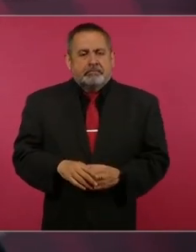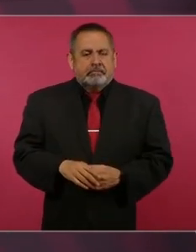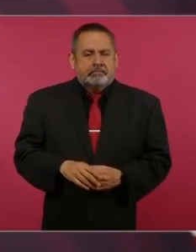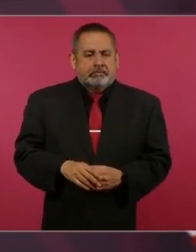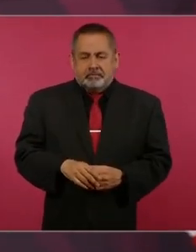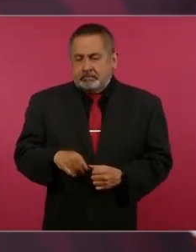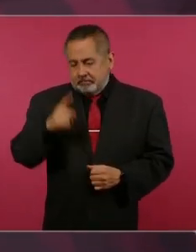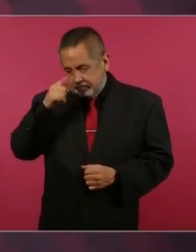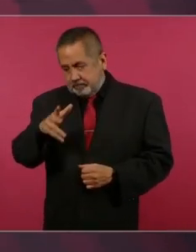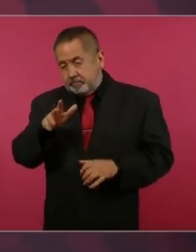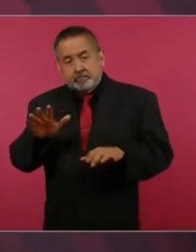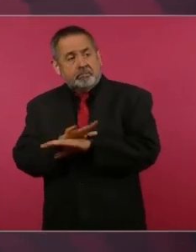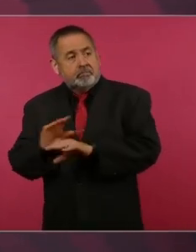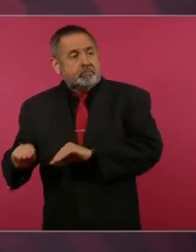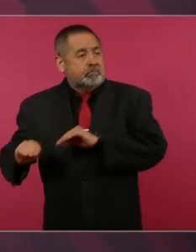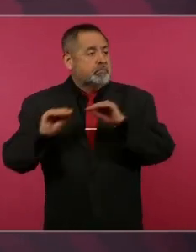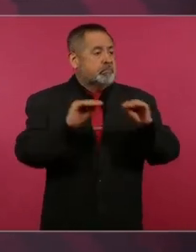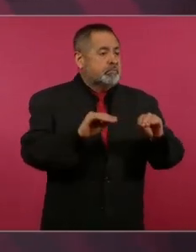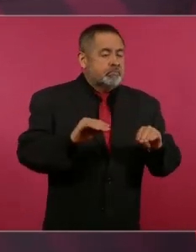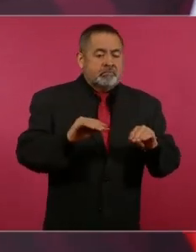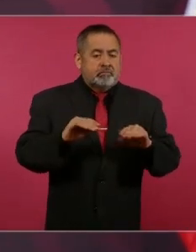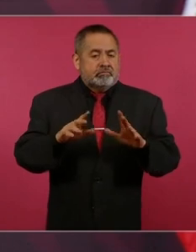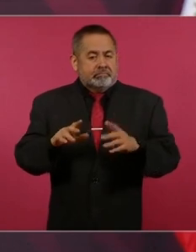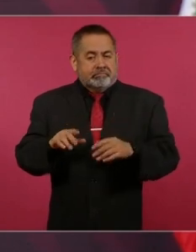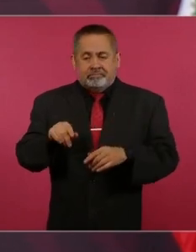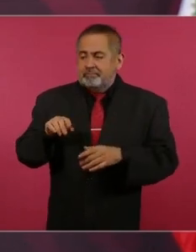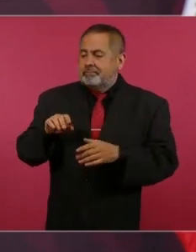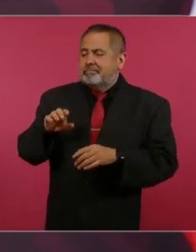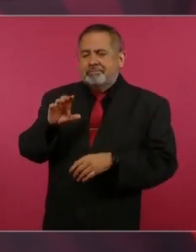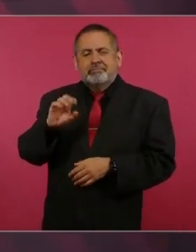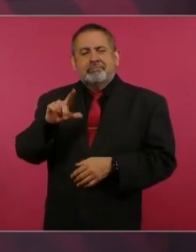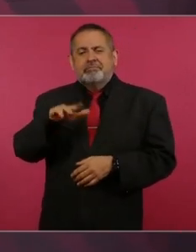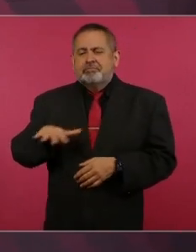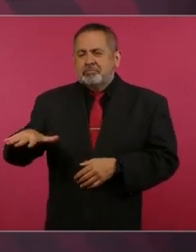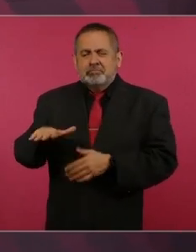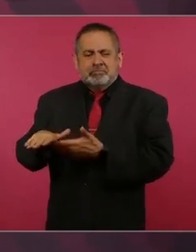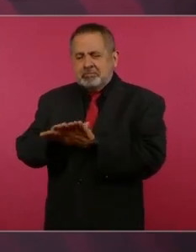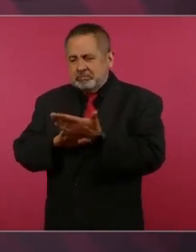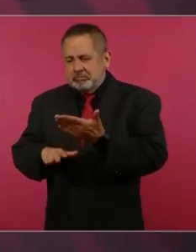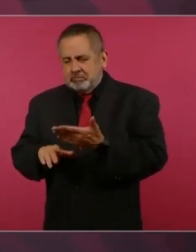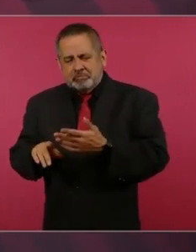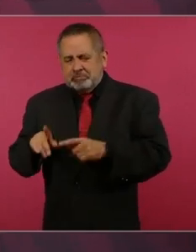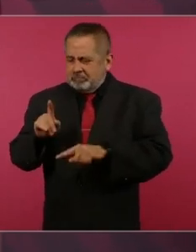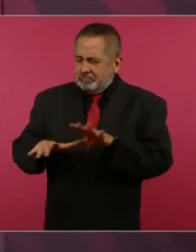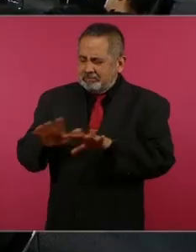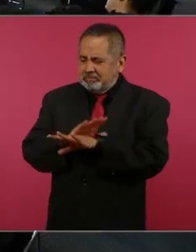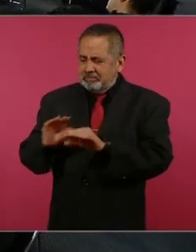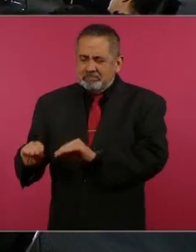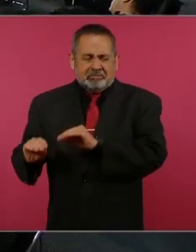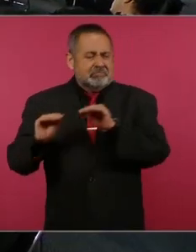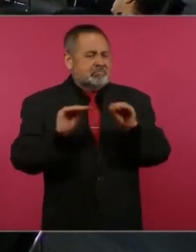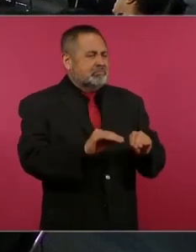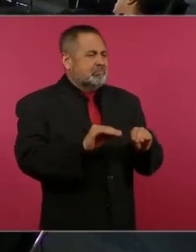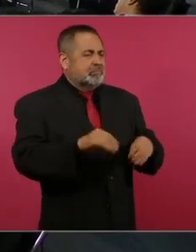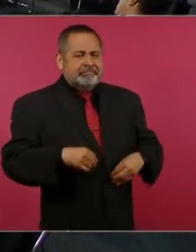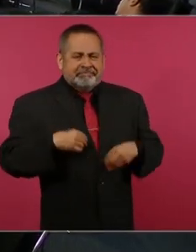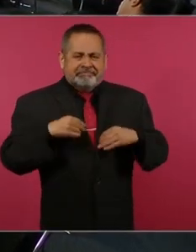pues en una colonia popular o de clase media, media, te vayas a una zona residencial.